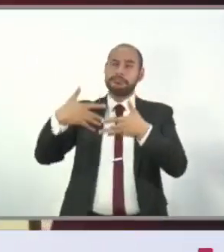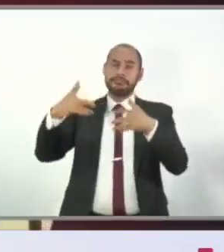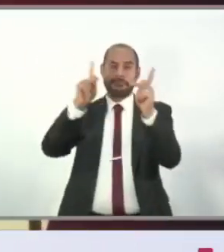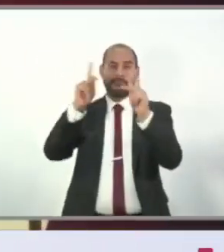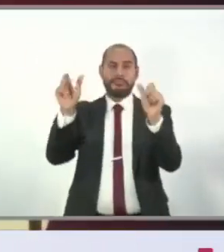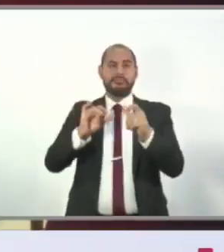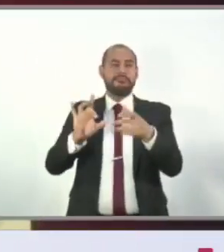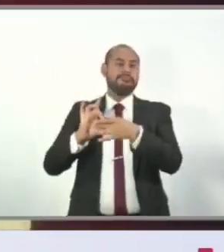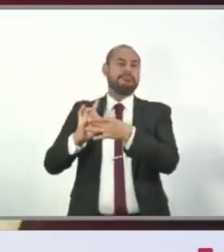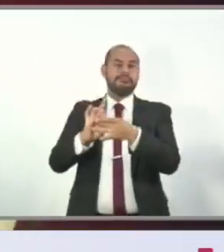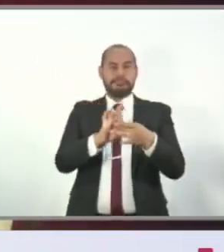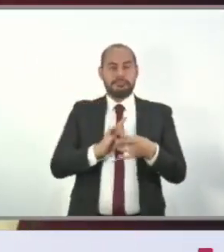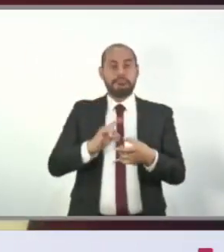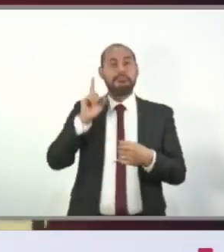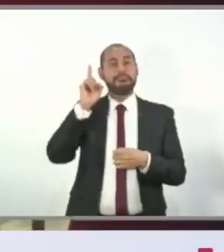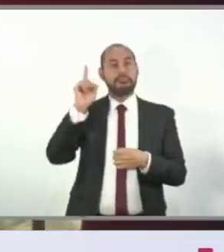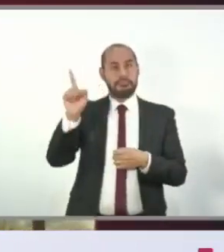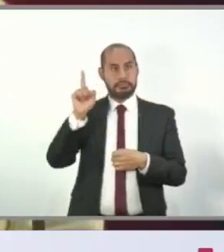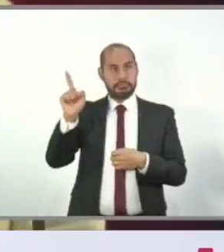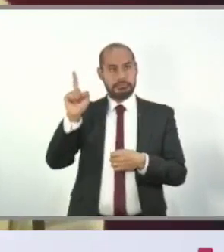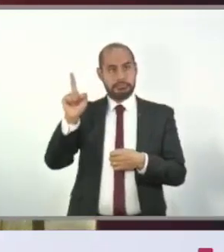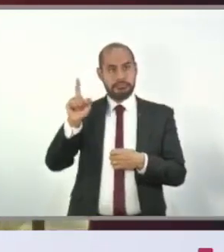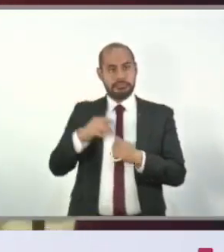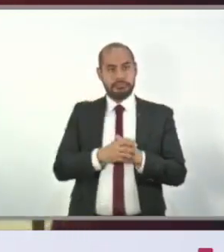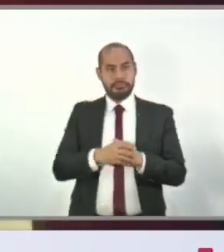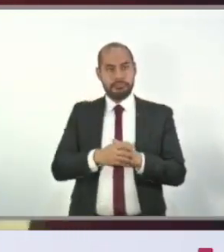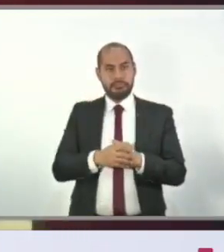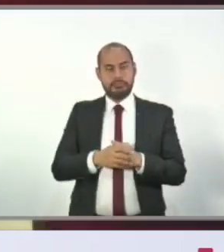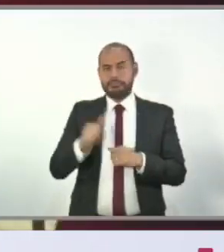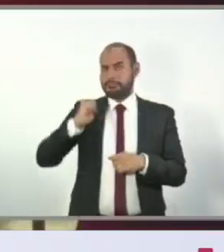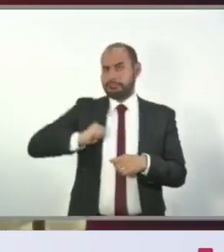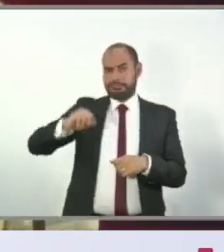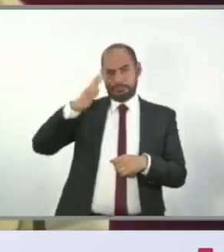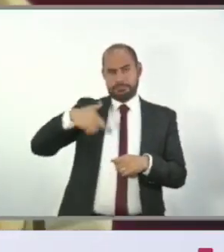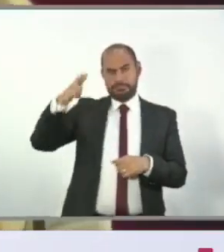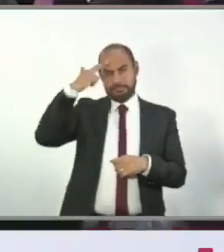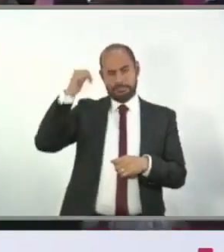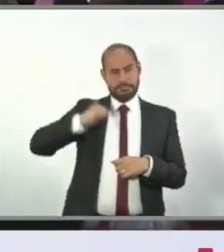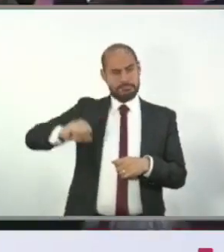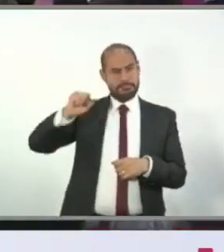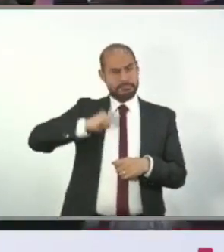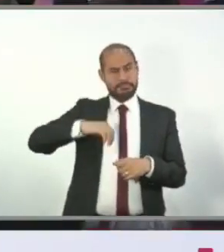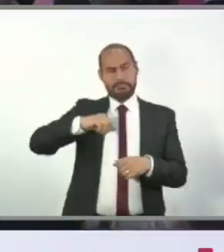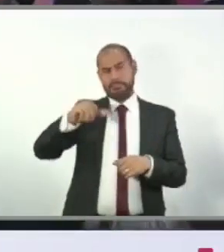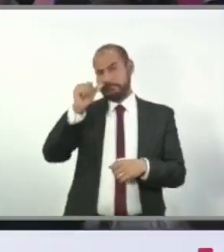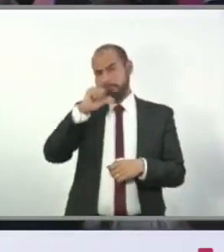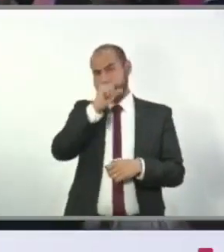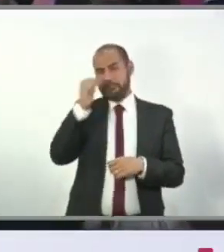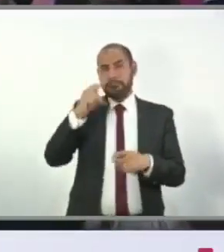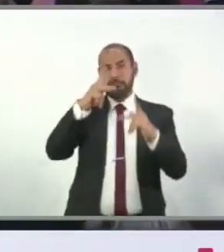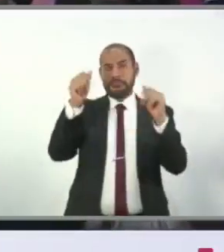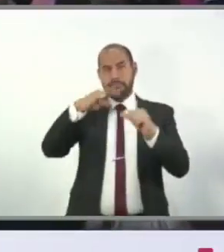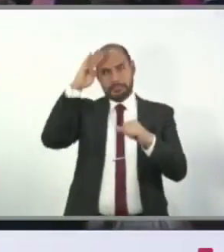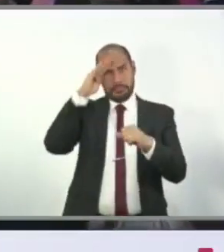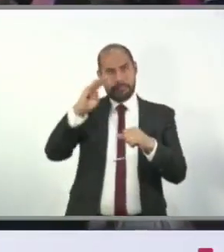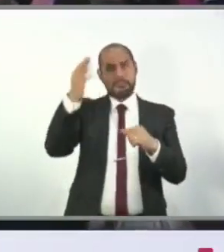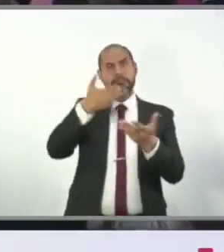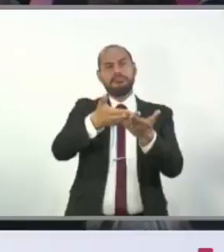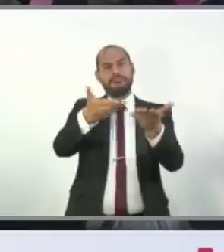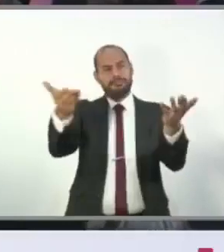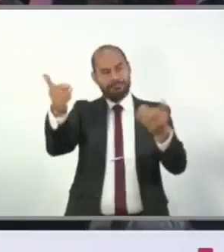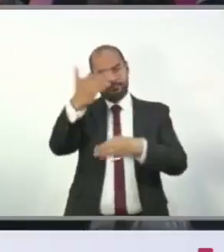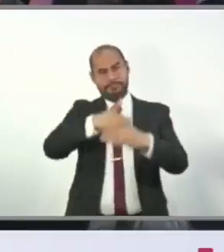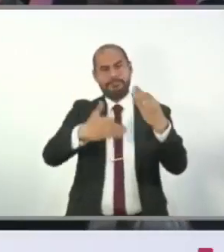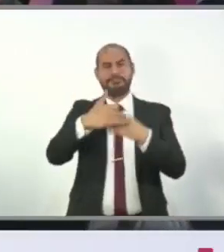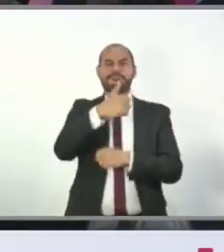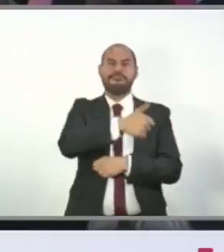la unidad, tú que vives y reinas por los siglos de los siglos. Amén. Que la paz del Señor esté con